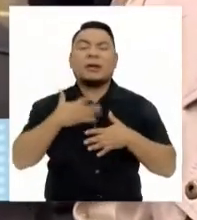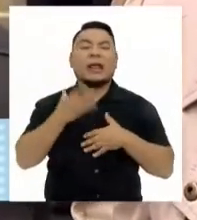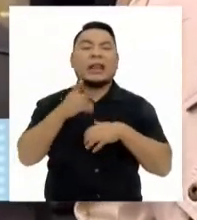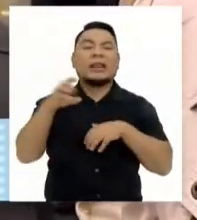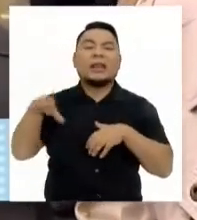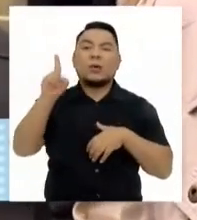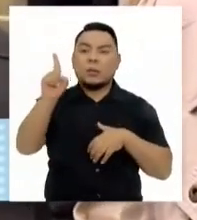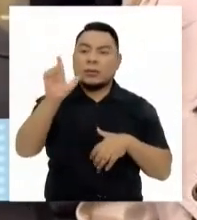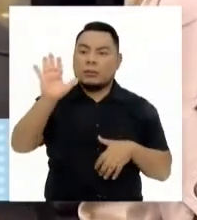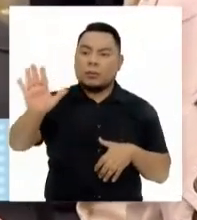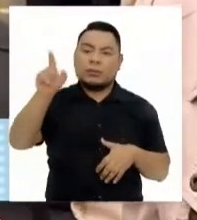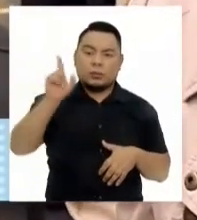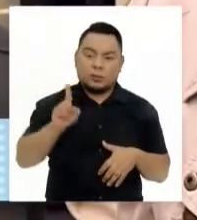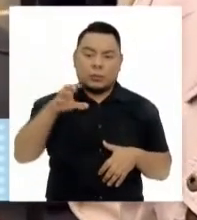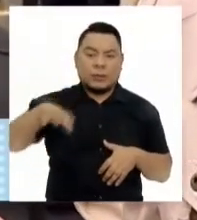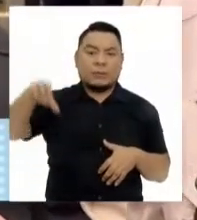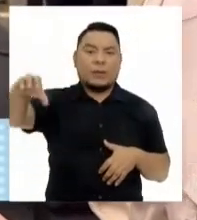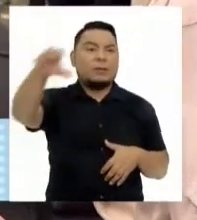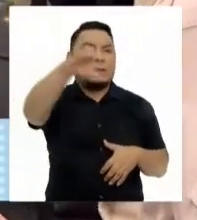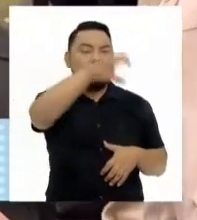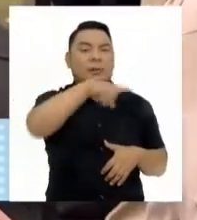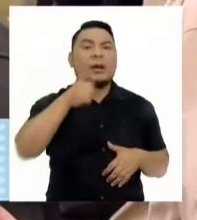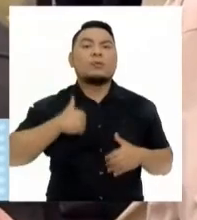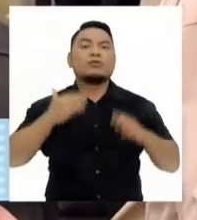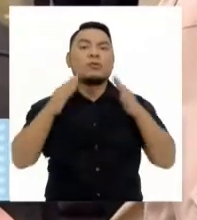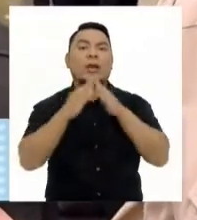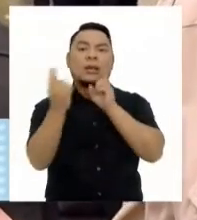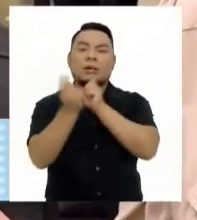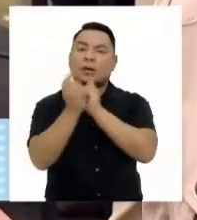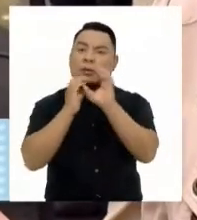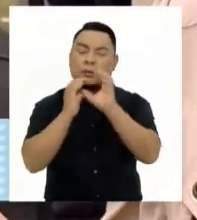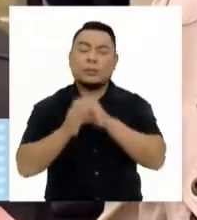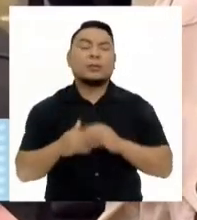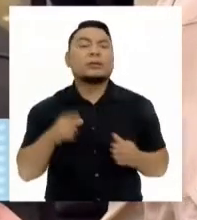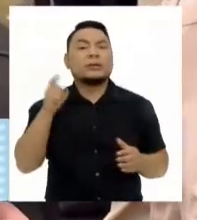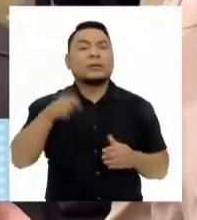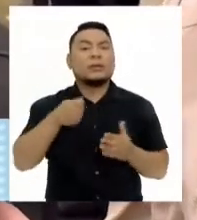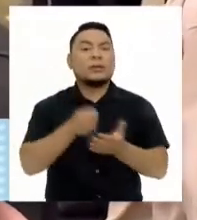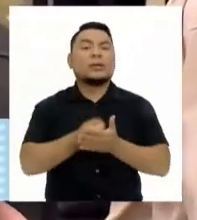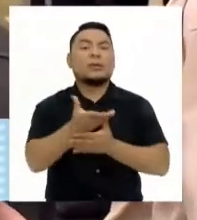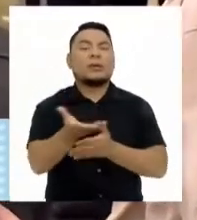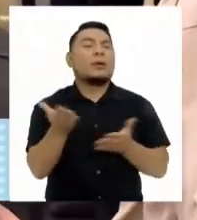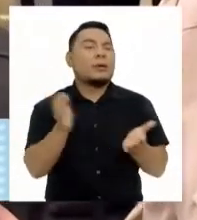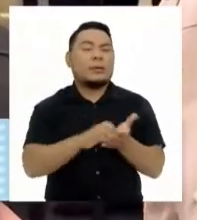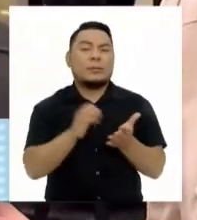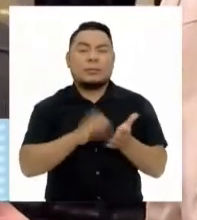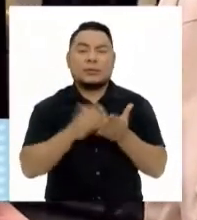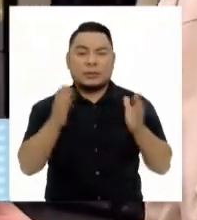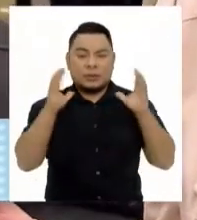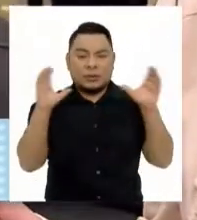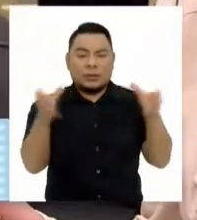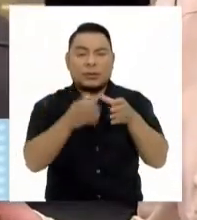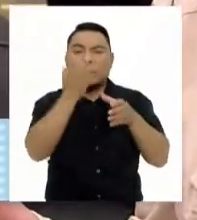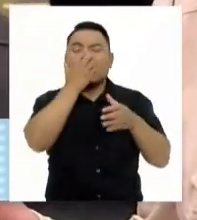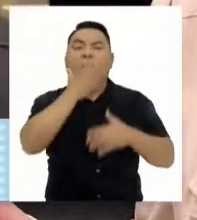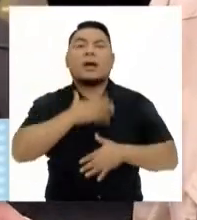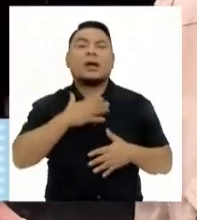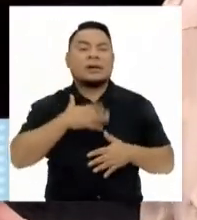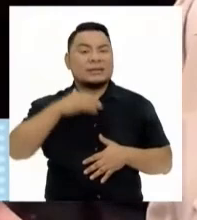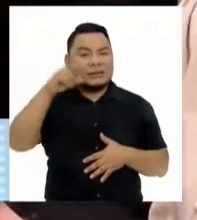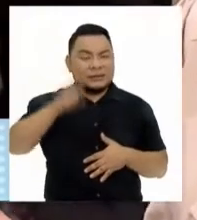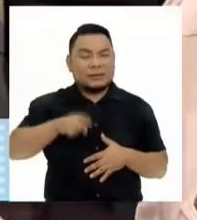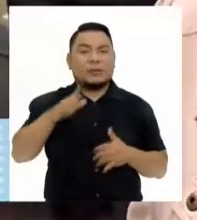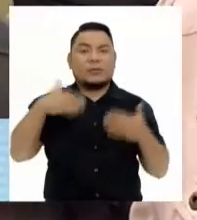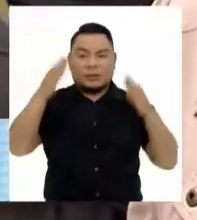distrito. Para eso hay que llegar a un acuerdo con las municipalidades. Necesitamos comprar mucha mayor cantidad de concentradores de oxígeno